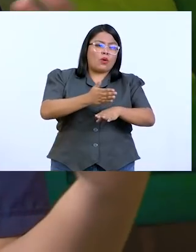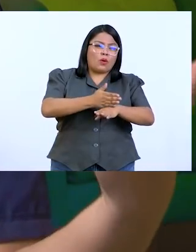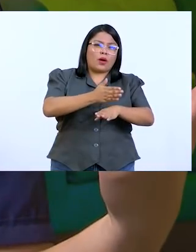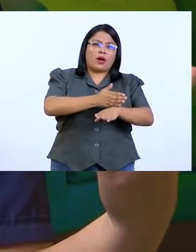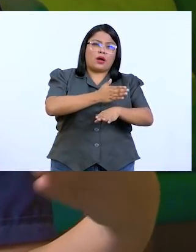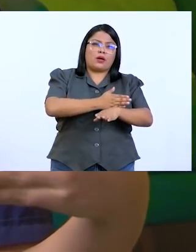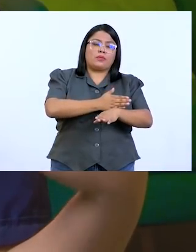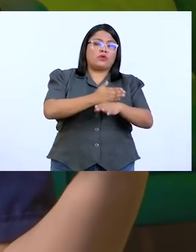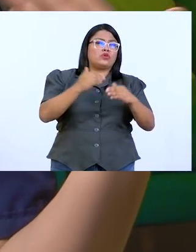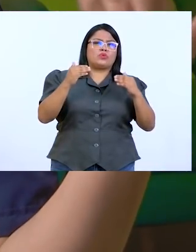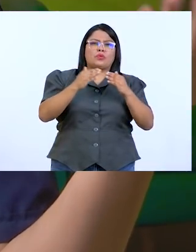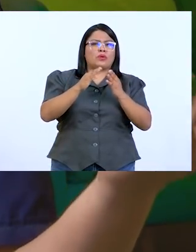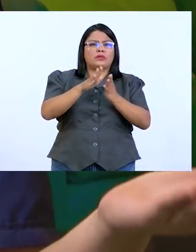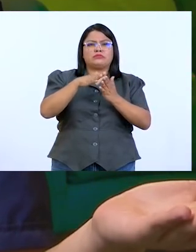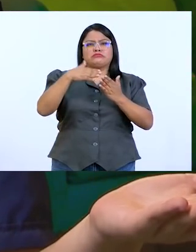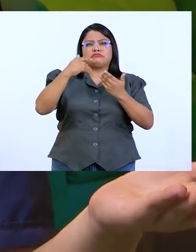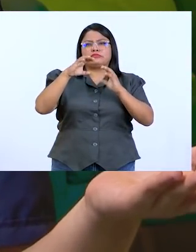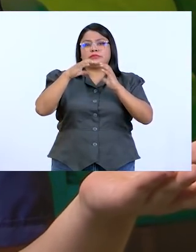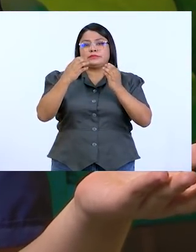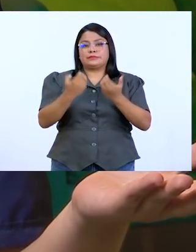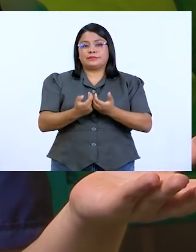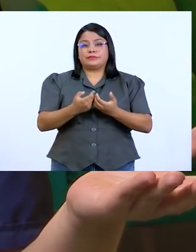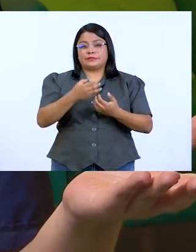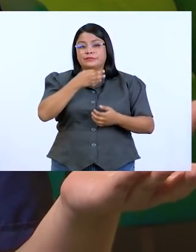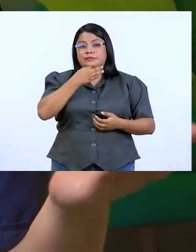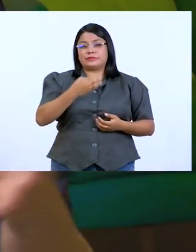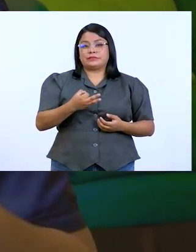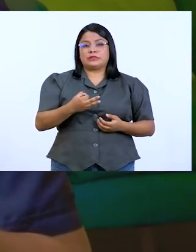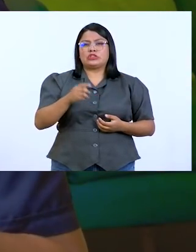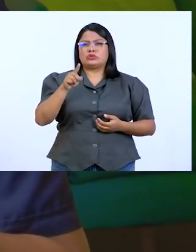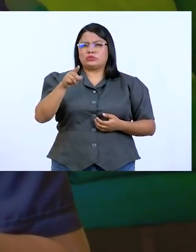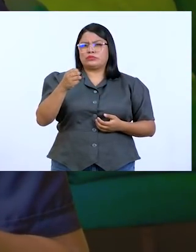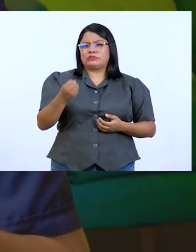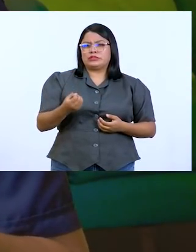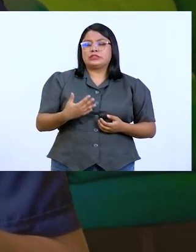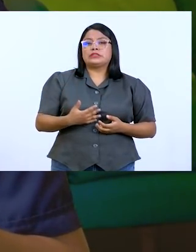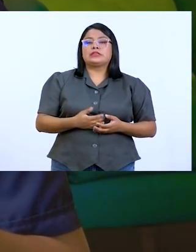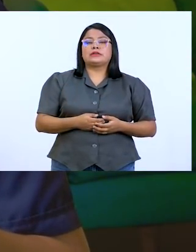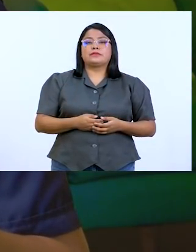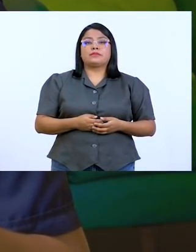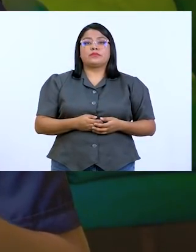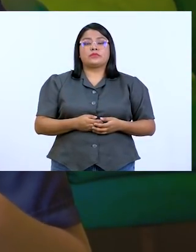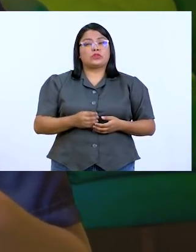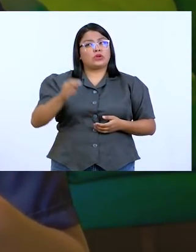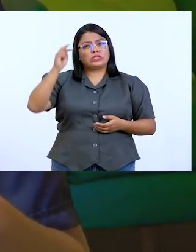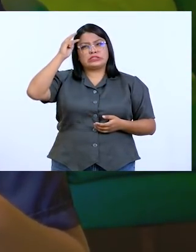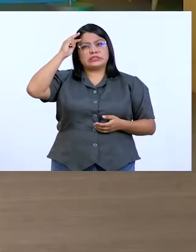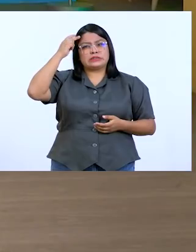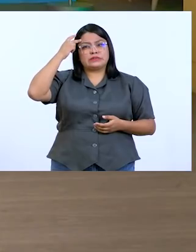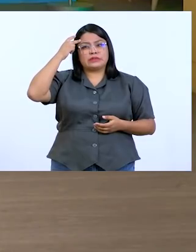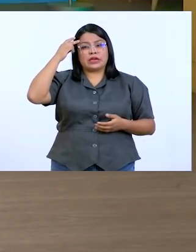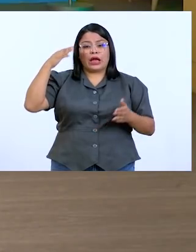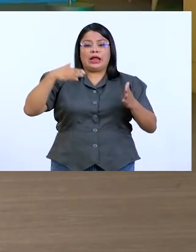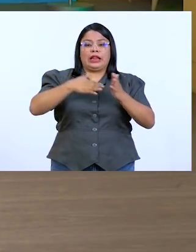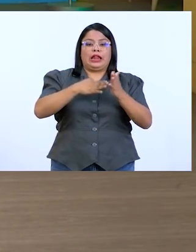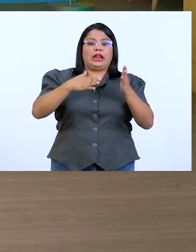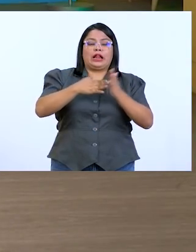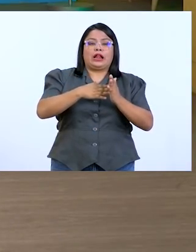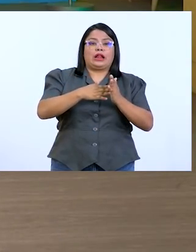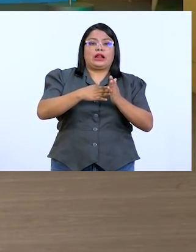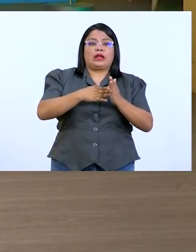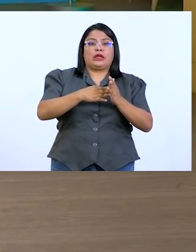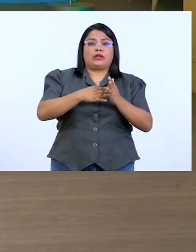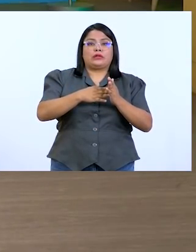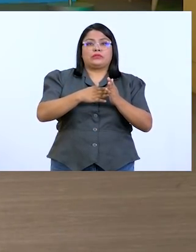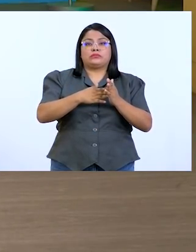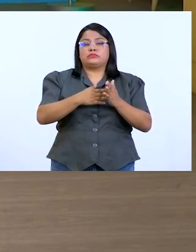paso a paso, tal y como se planifica una clase, ¿verdad? Y como tú dices, pues no debe verse como una limitante